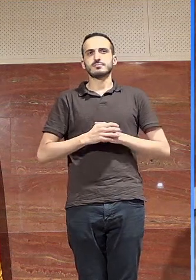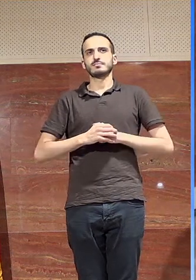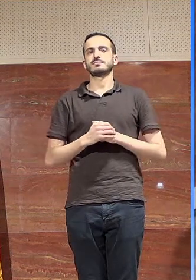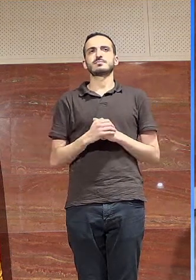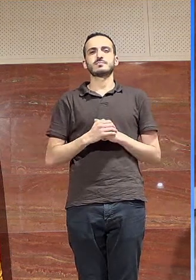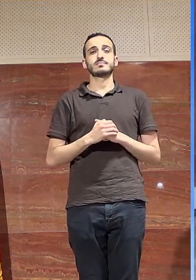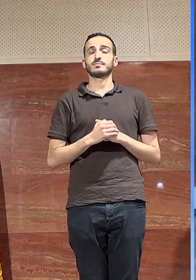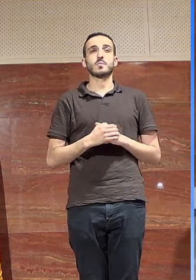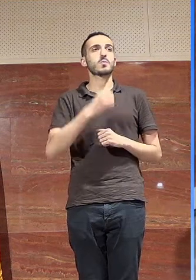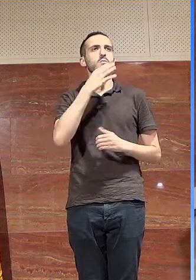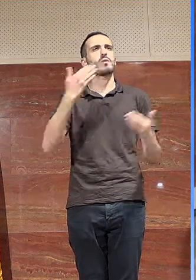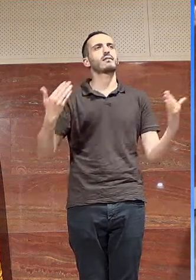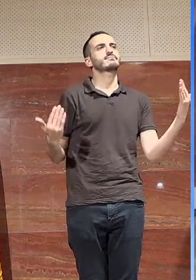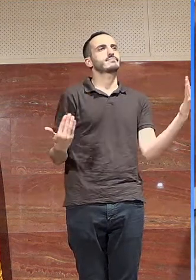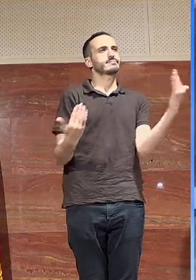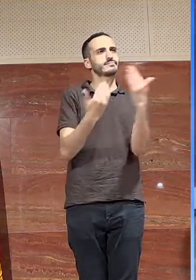Buenos días.